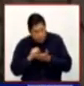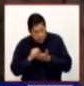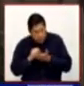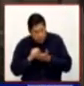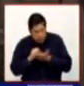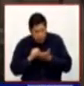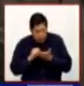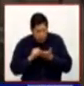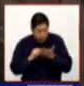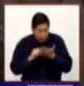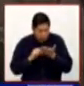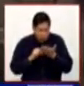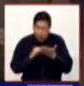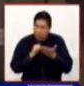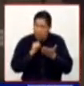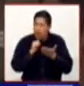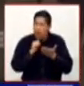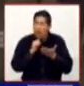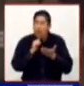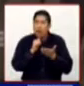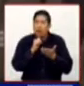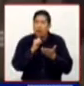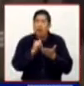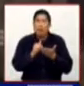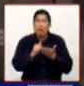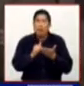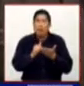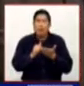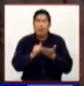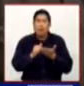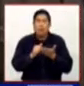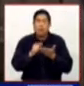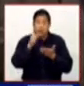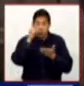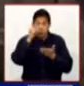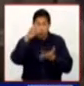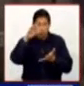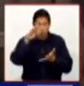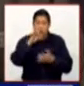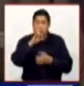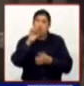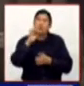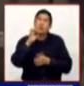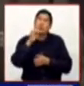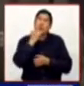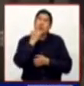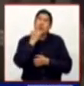posiblemente estén protegiendo organizaciones criminales y que han desviado una carga de